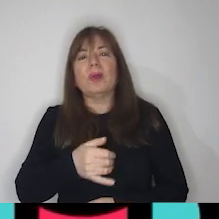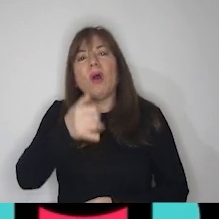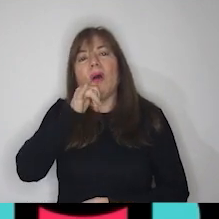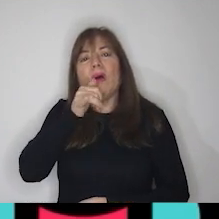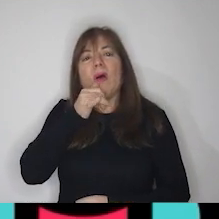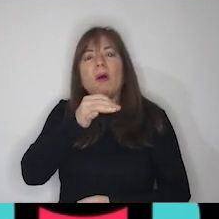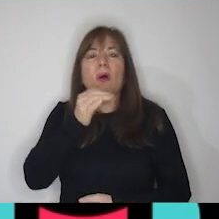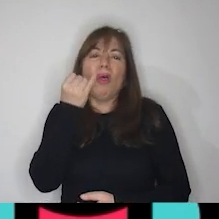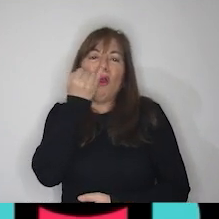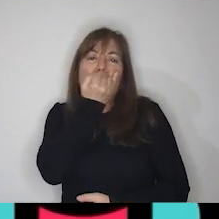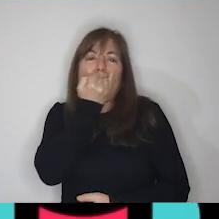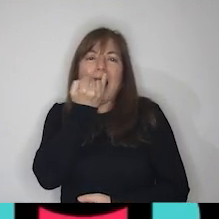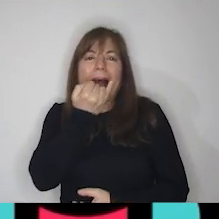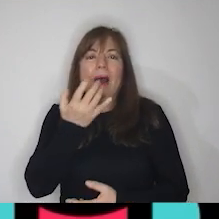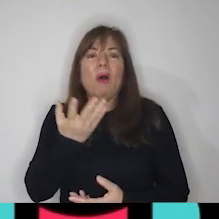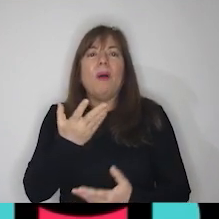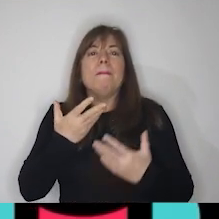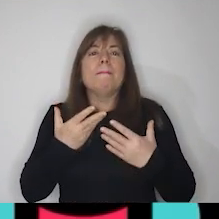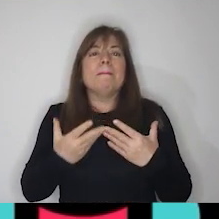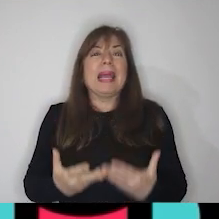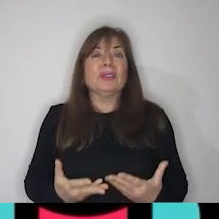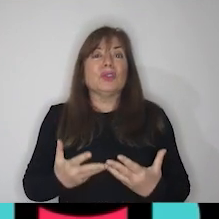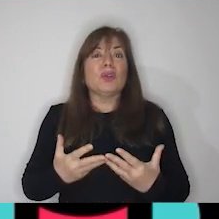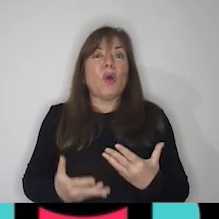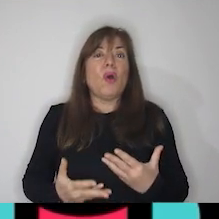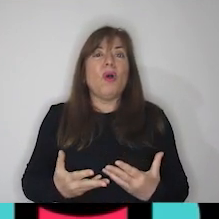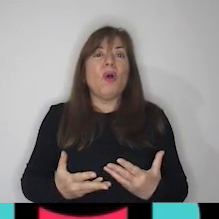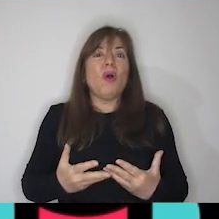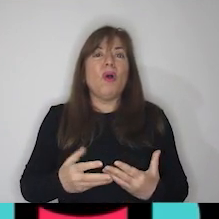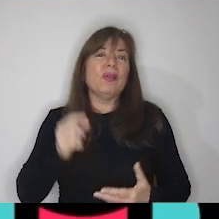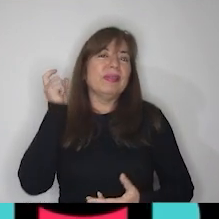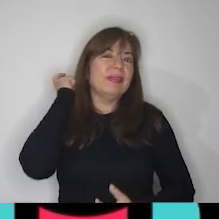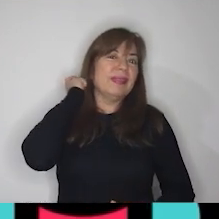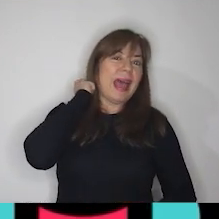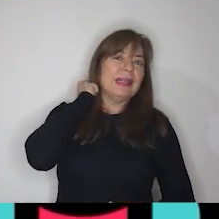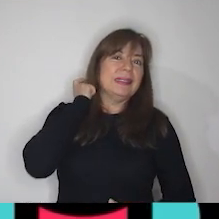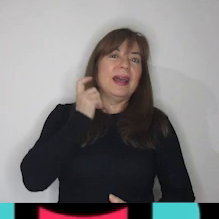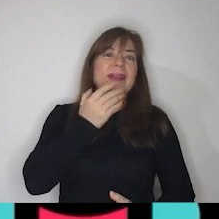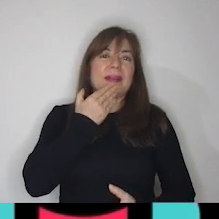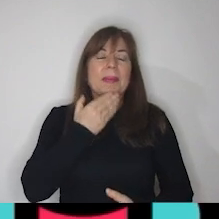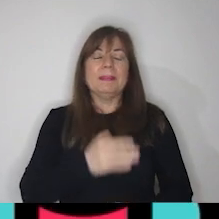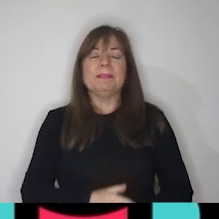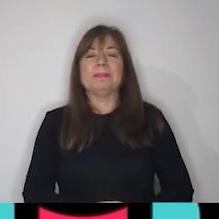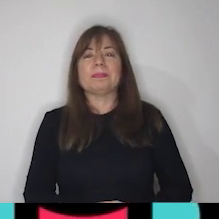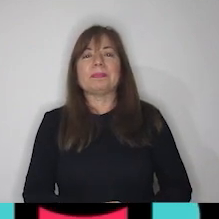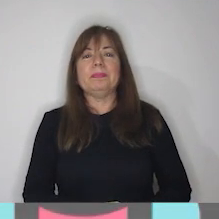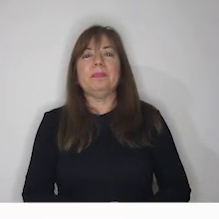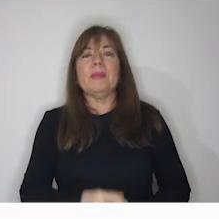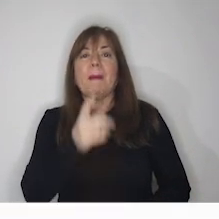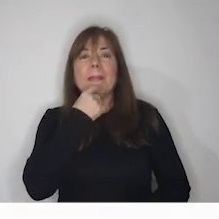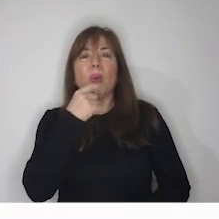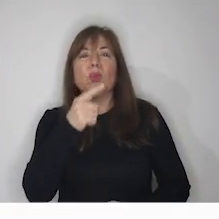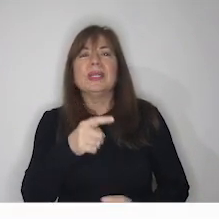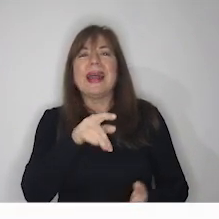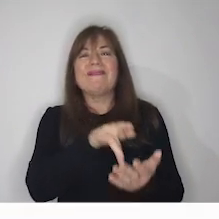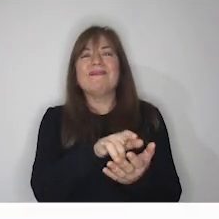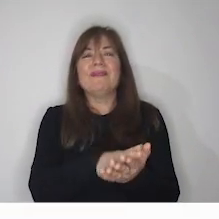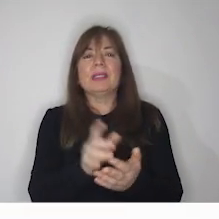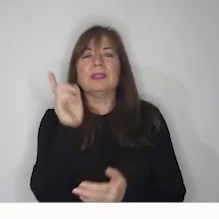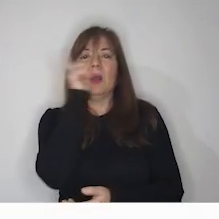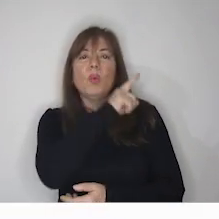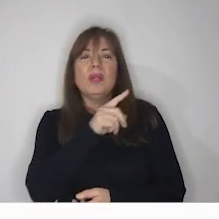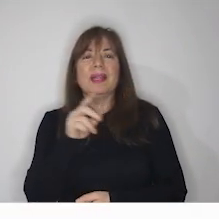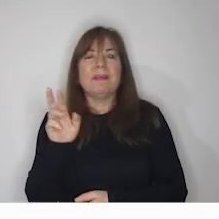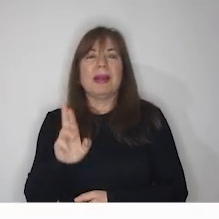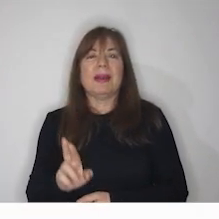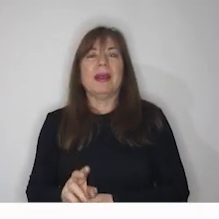como fumar, consumo de alcohol y drogas, tu peso, talla y tu índice de masa corporal, IMC. Te